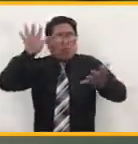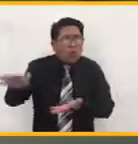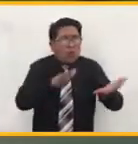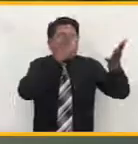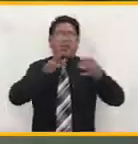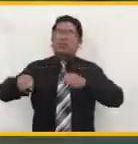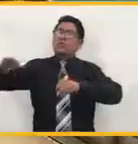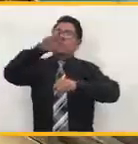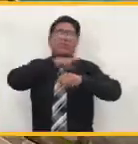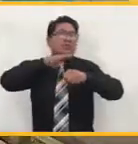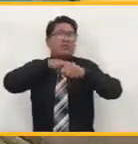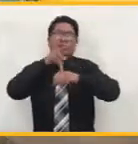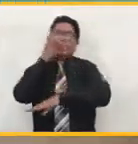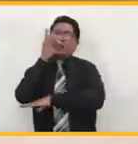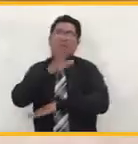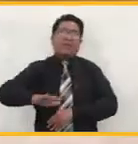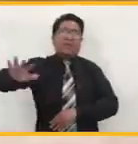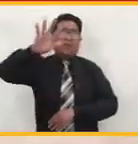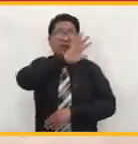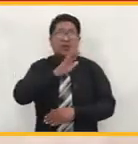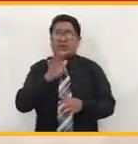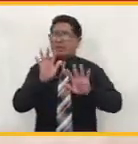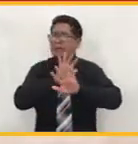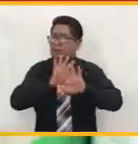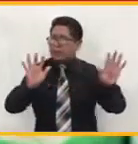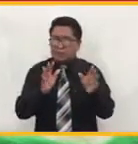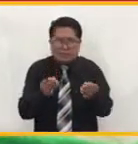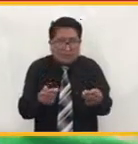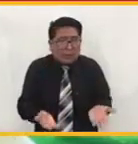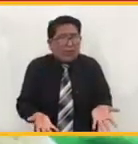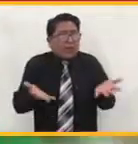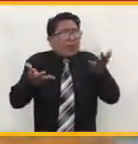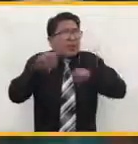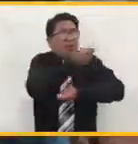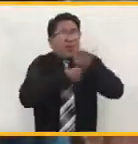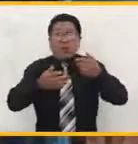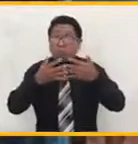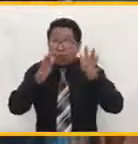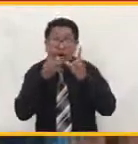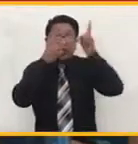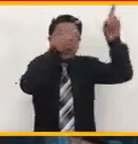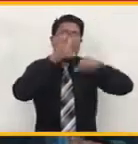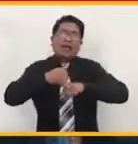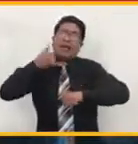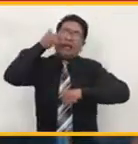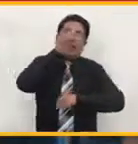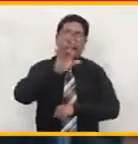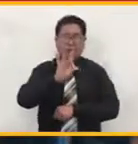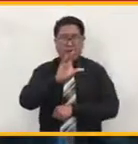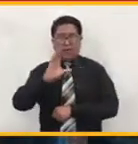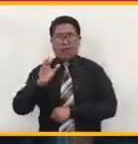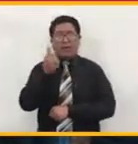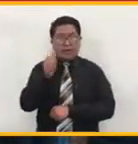mercancías será normal en todo el país. Evitemos el alza indiscriminada de precios. Ante cualquier denuncia, llama